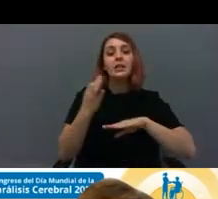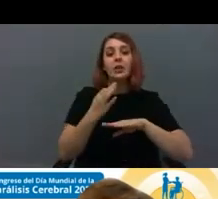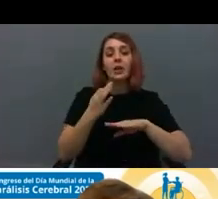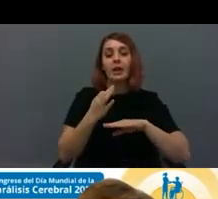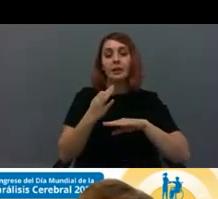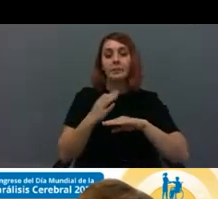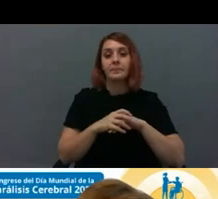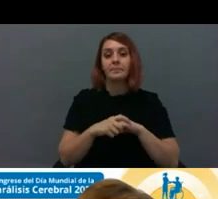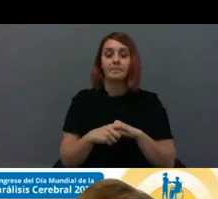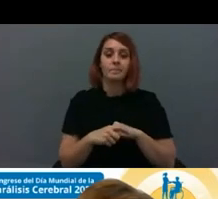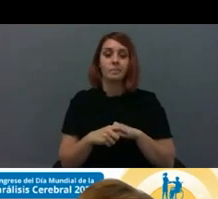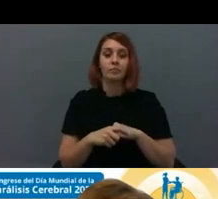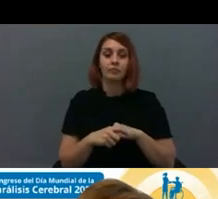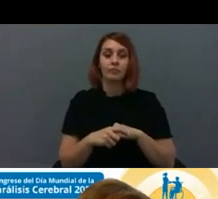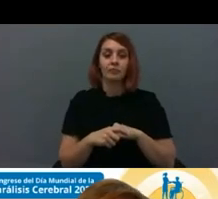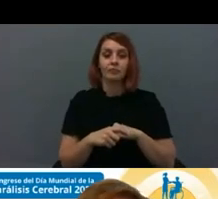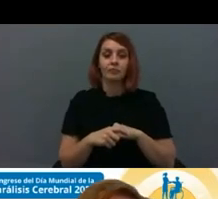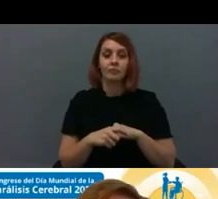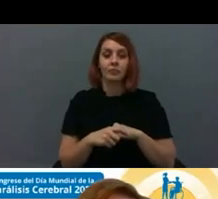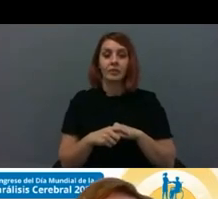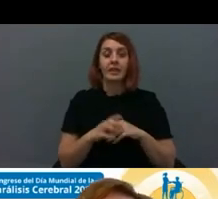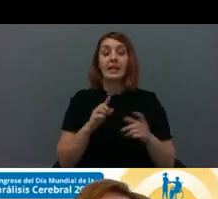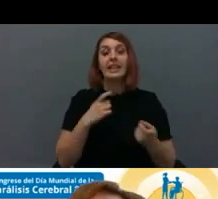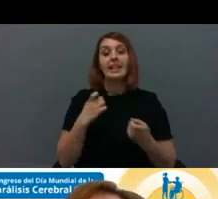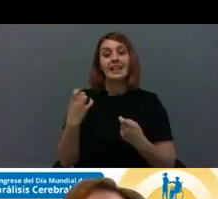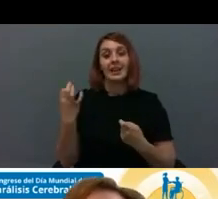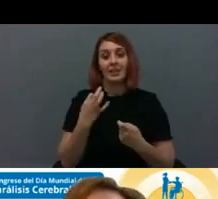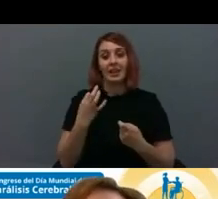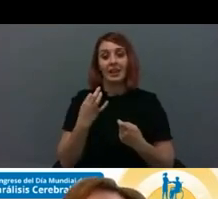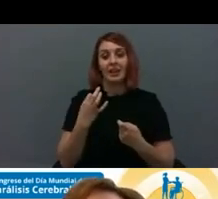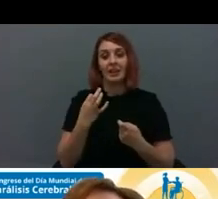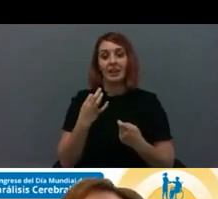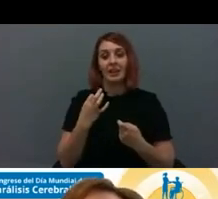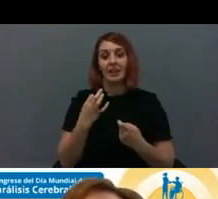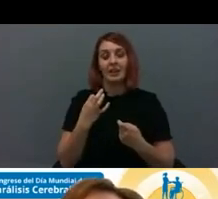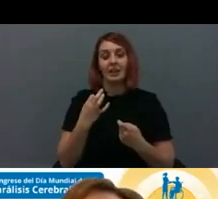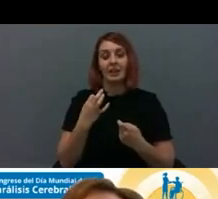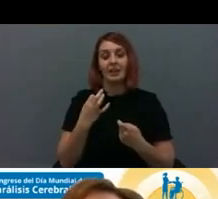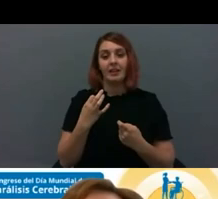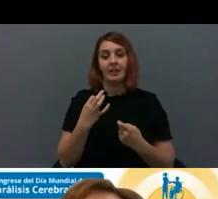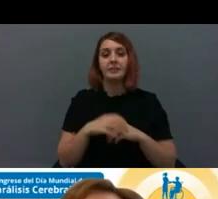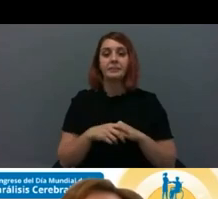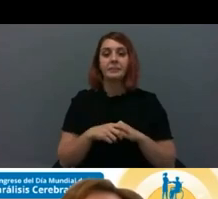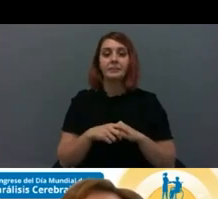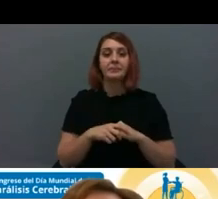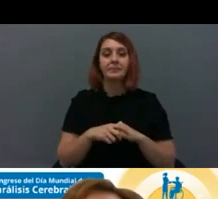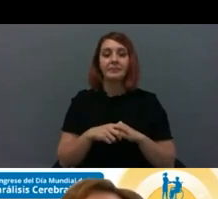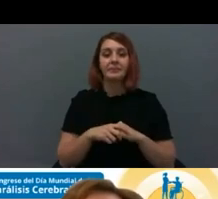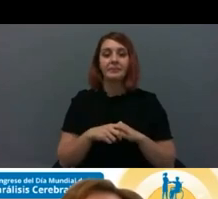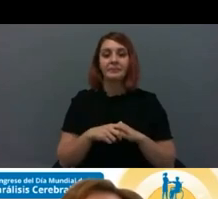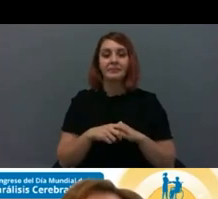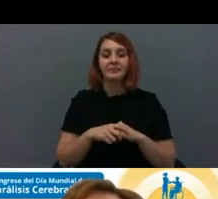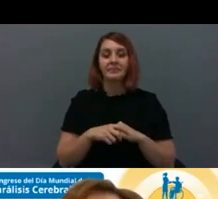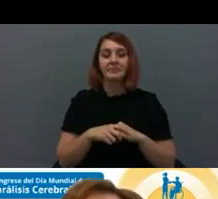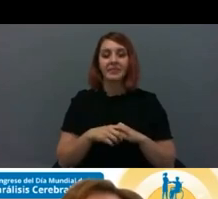de manera que es necesario y clave la extensión de la CUME a mayores de edad, sin duda no hay una varita